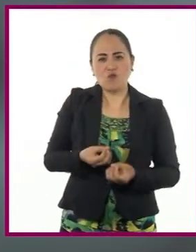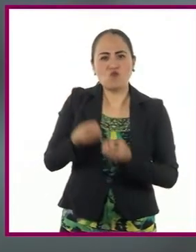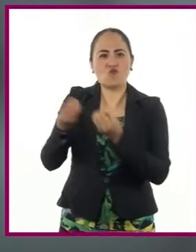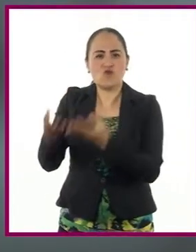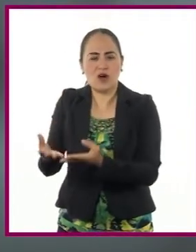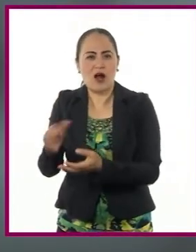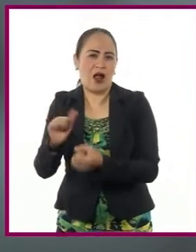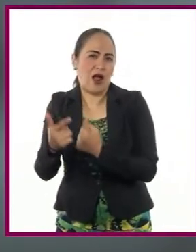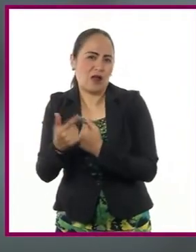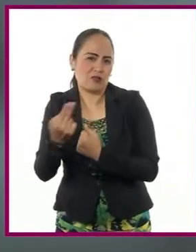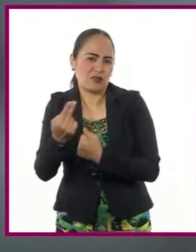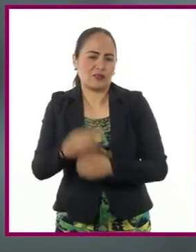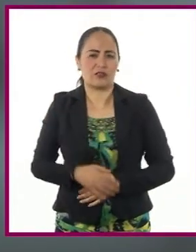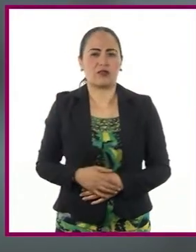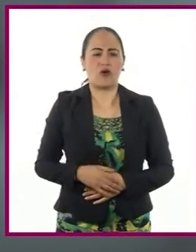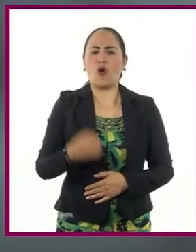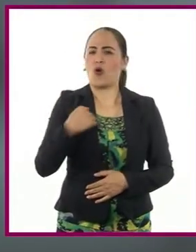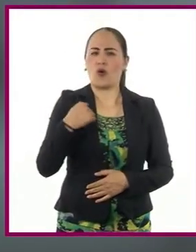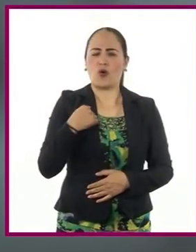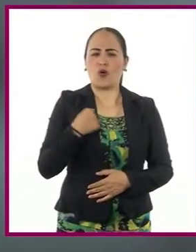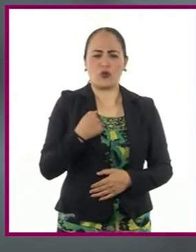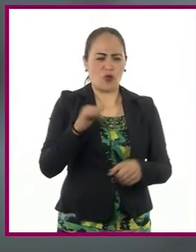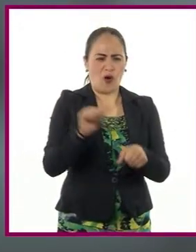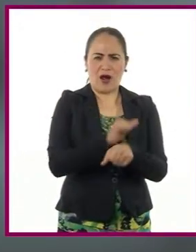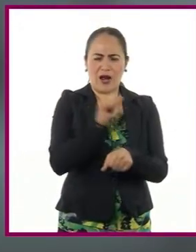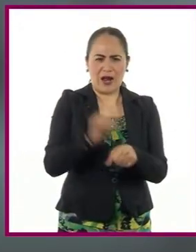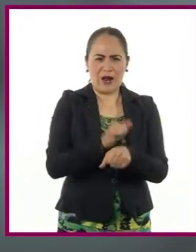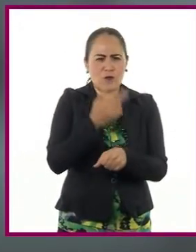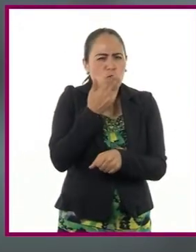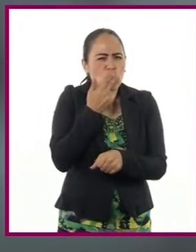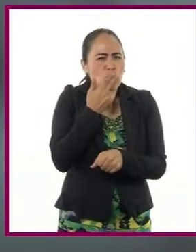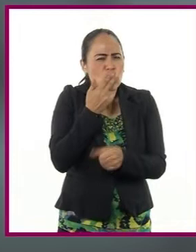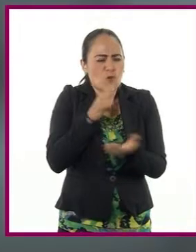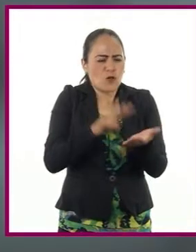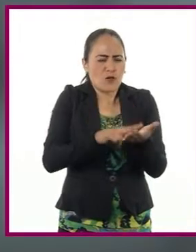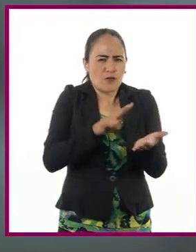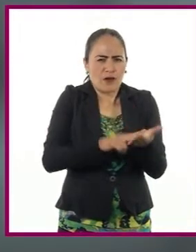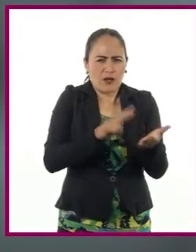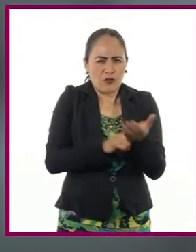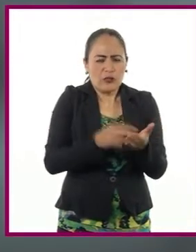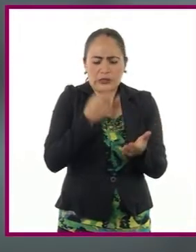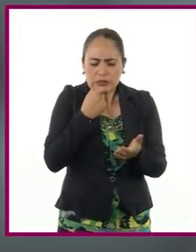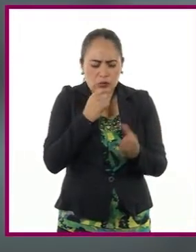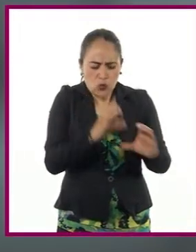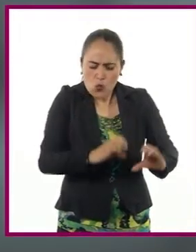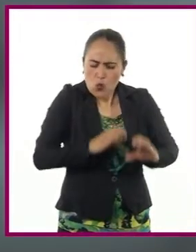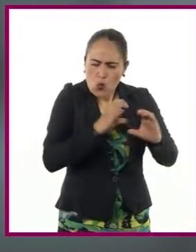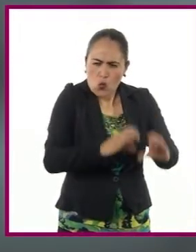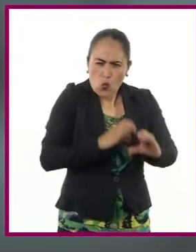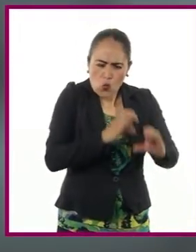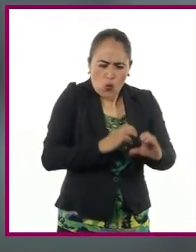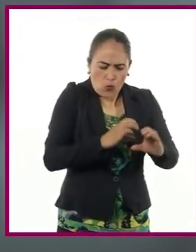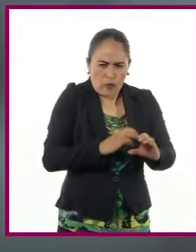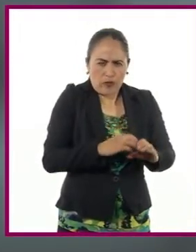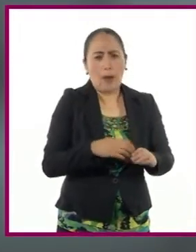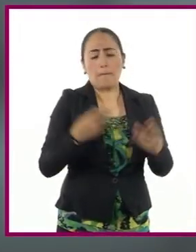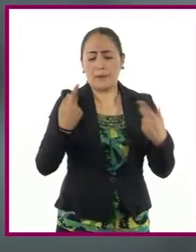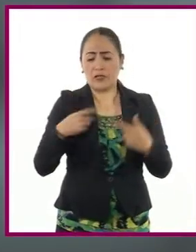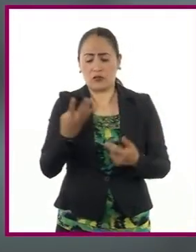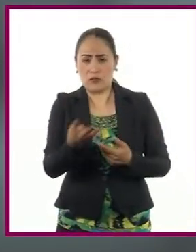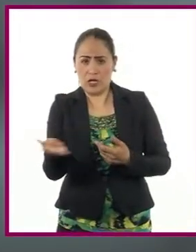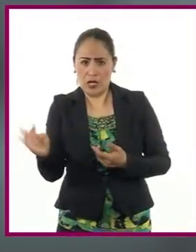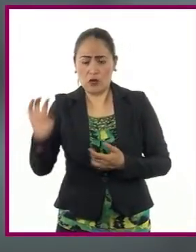colección de cochecitos que he guardado desde muy niño. Aunque ya no juego con ellos, me gusta conservarlos y las personas que me